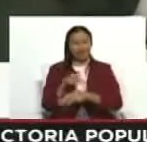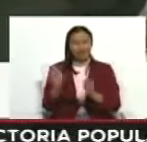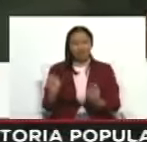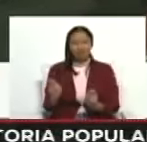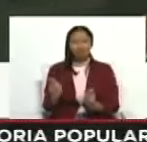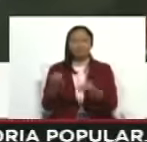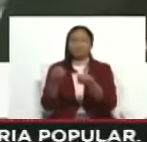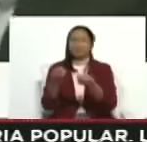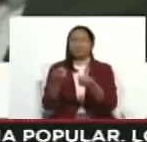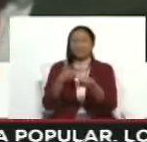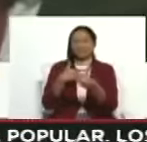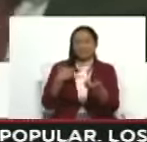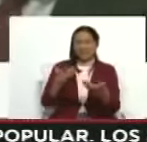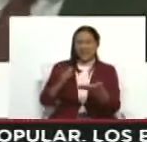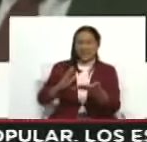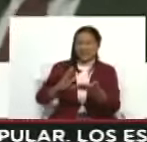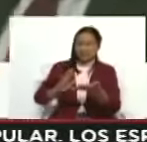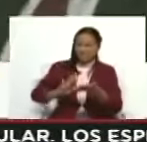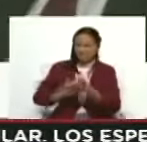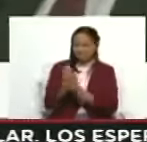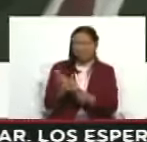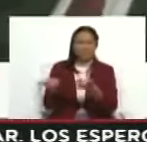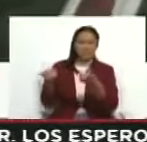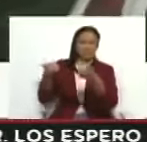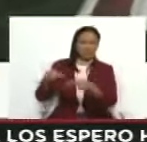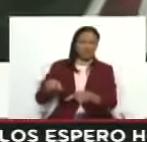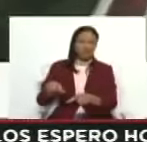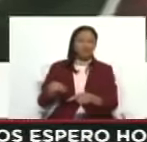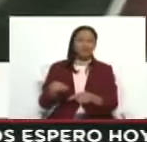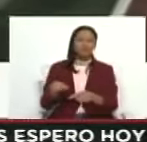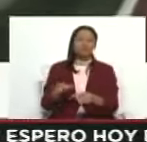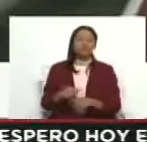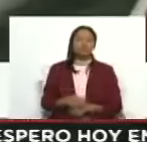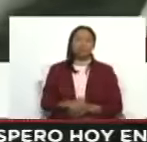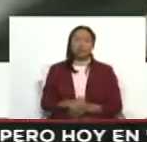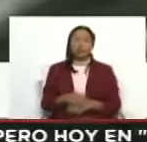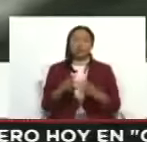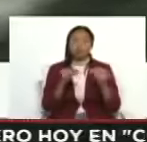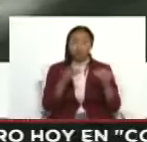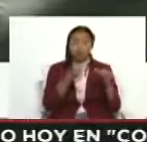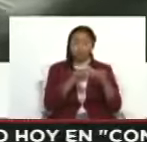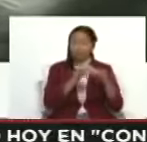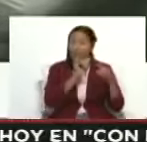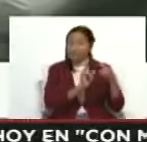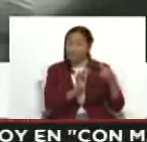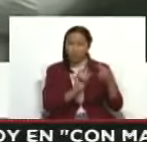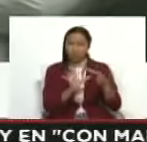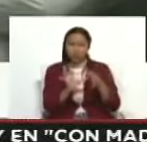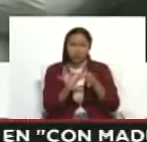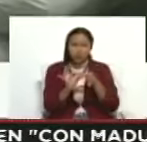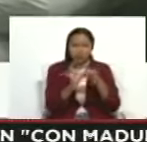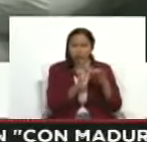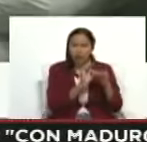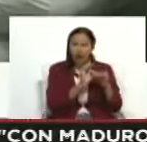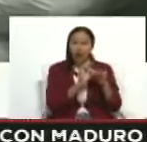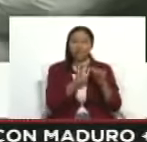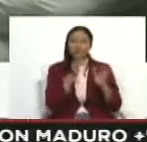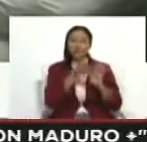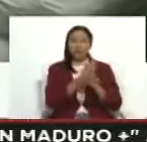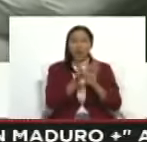Estado venezolano y obviamente unir todo esto que digo a la conspiración política.